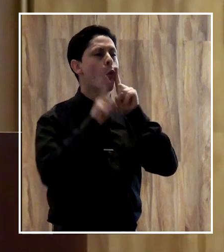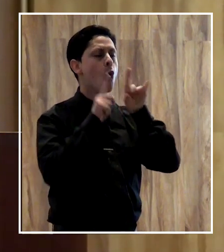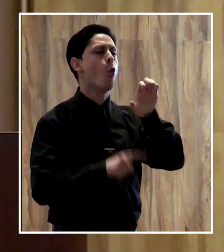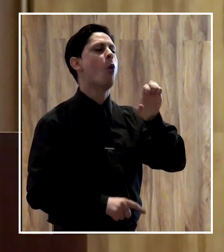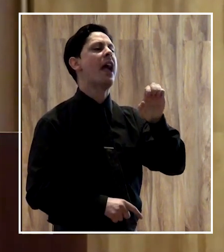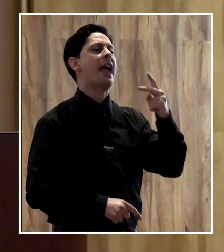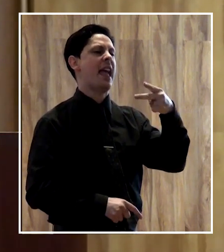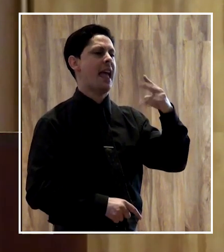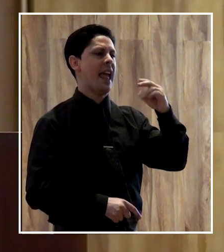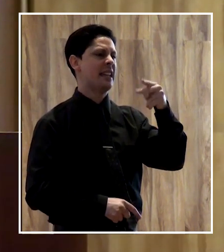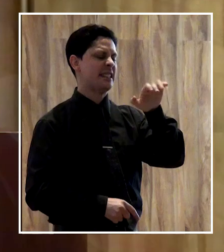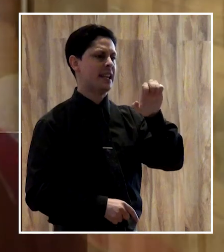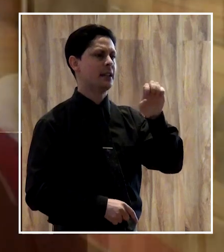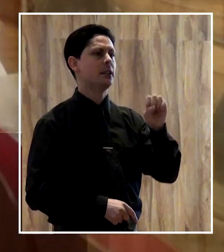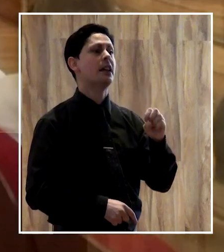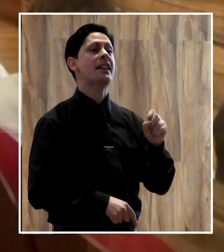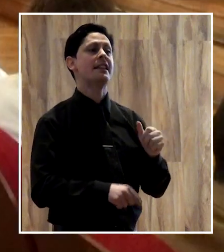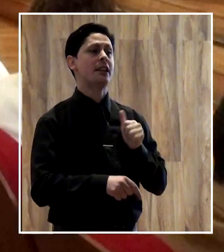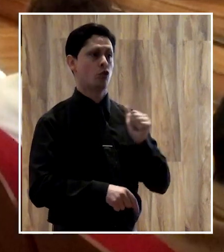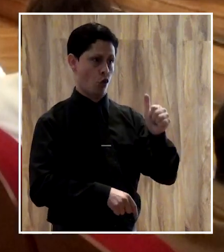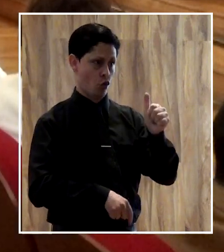prorector de la UMCE.